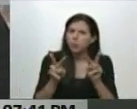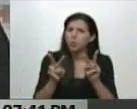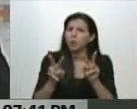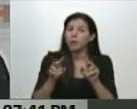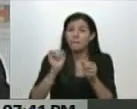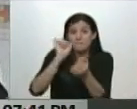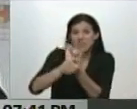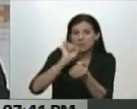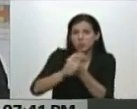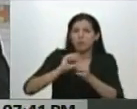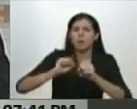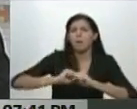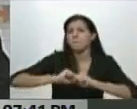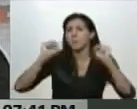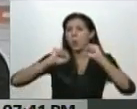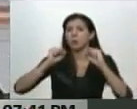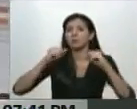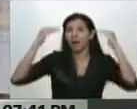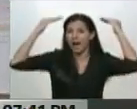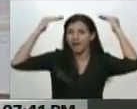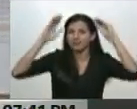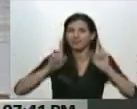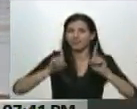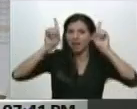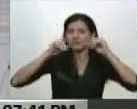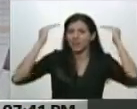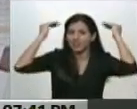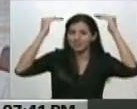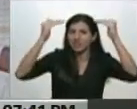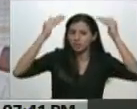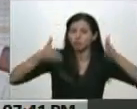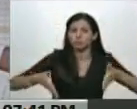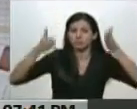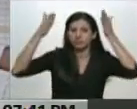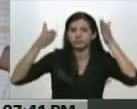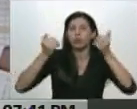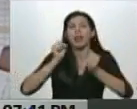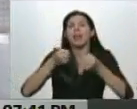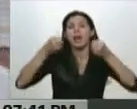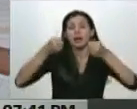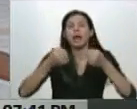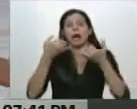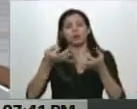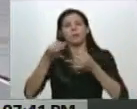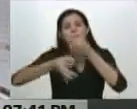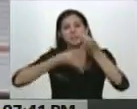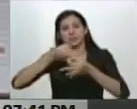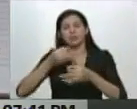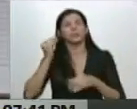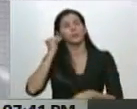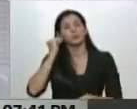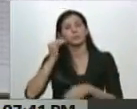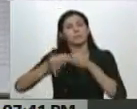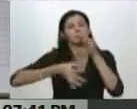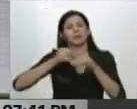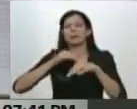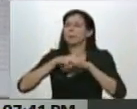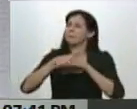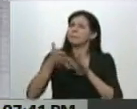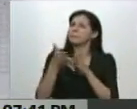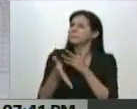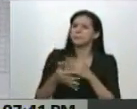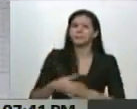armas en la azotea, pero vamos inmediato a escuchar parte de las declaraciones de la ministra Iris Varela para que entonces usted nos